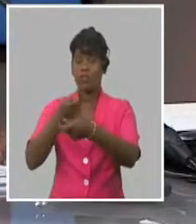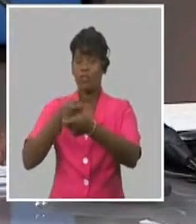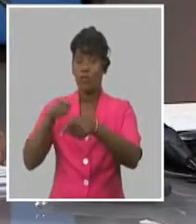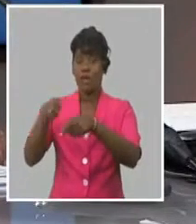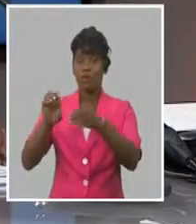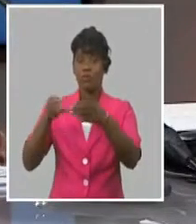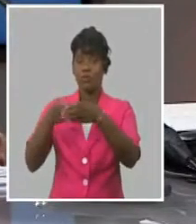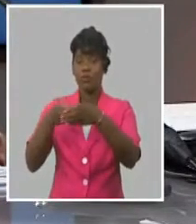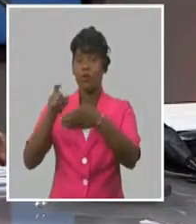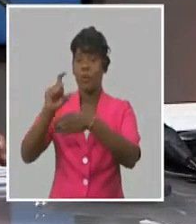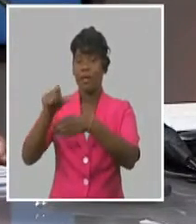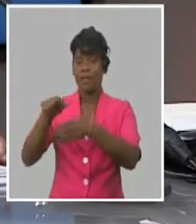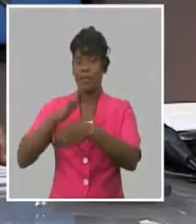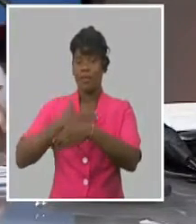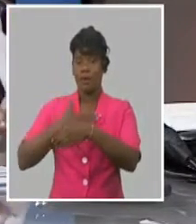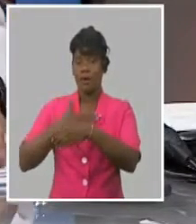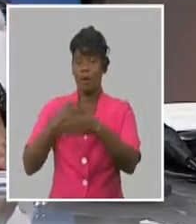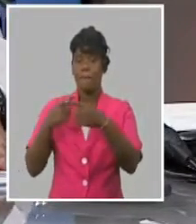Y se tomó la decisión